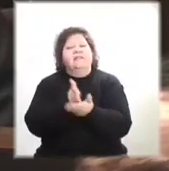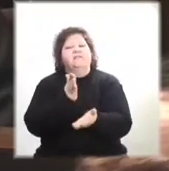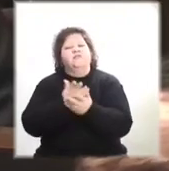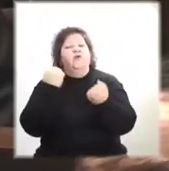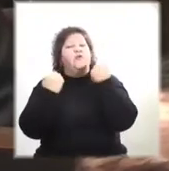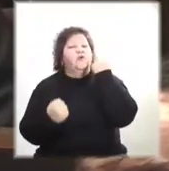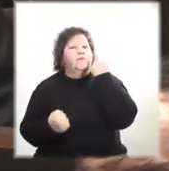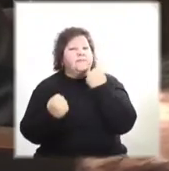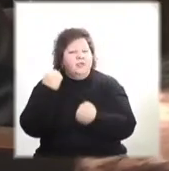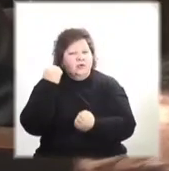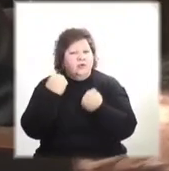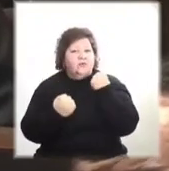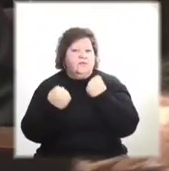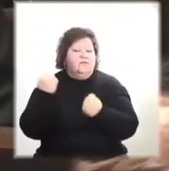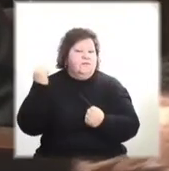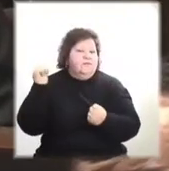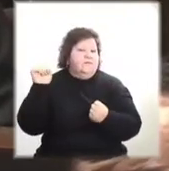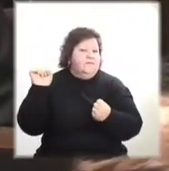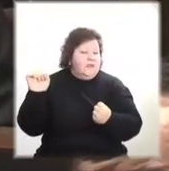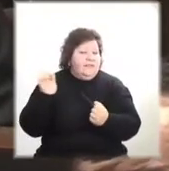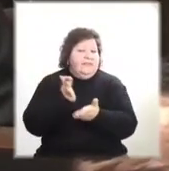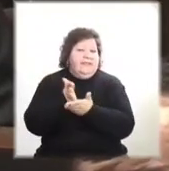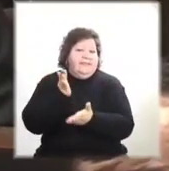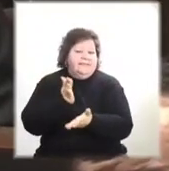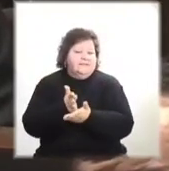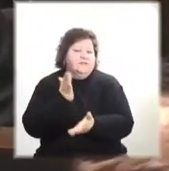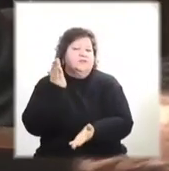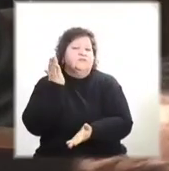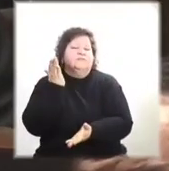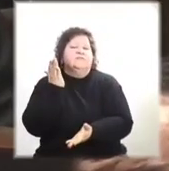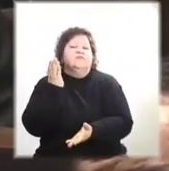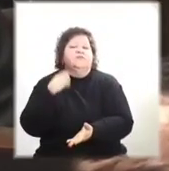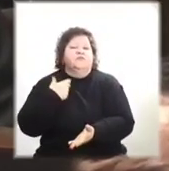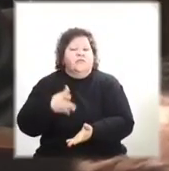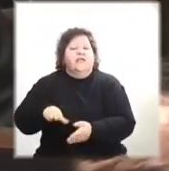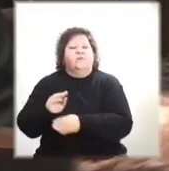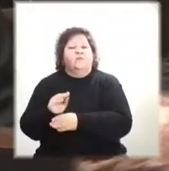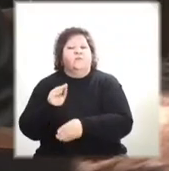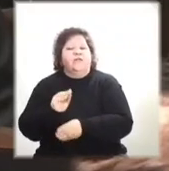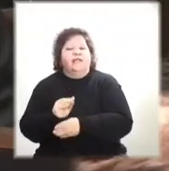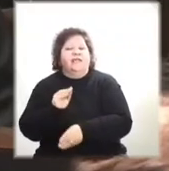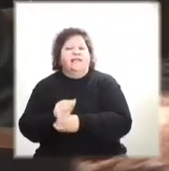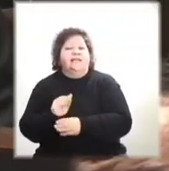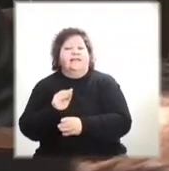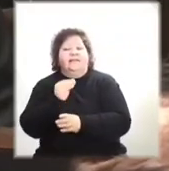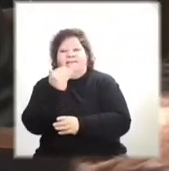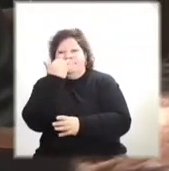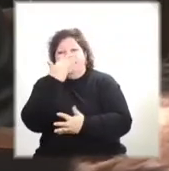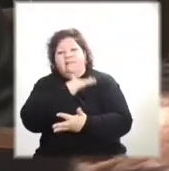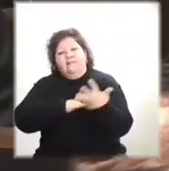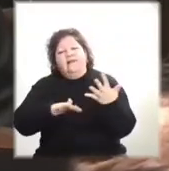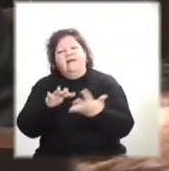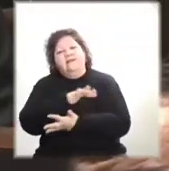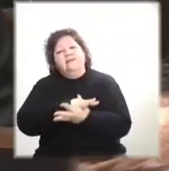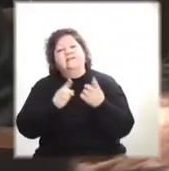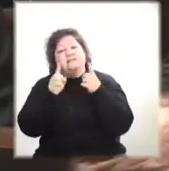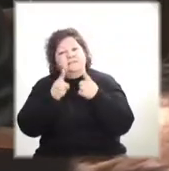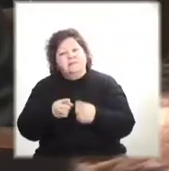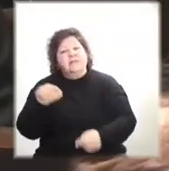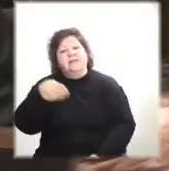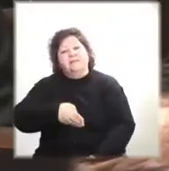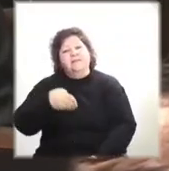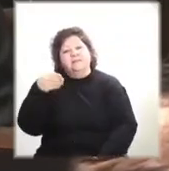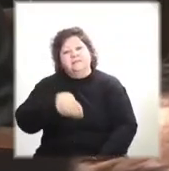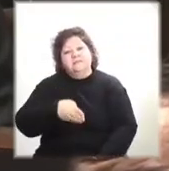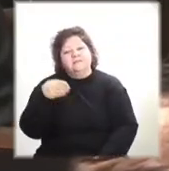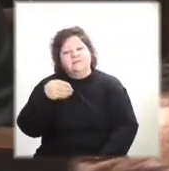económicos, violan derechos sociales, culturales y ambientales, violan la garantía de defensa de los derechos a la